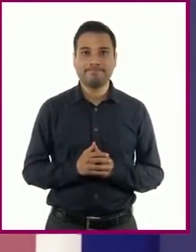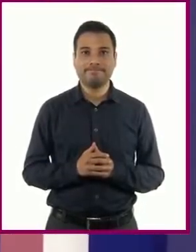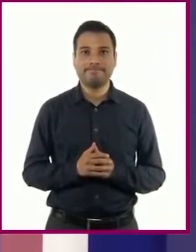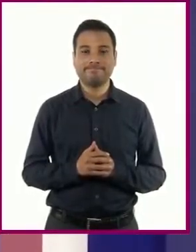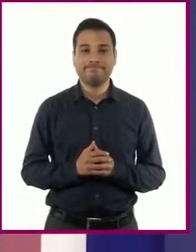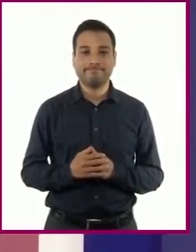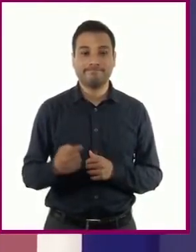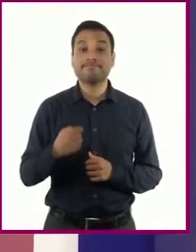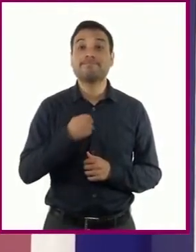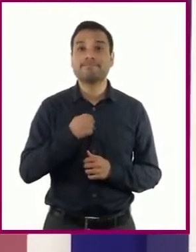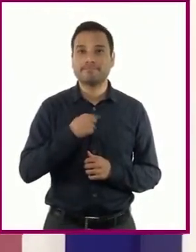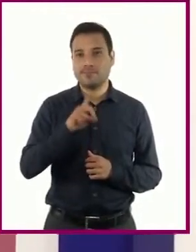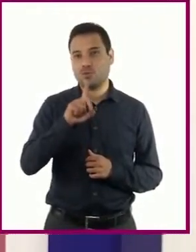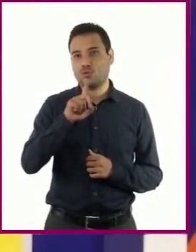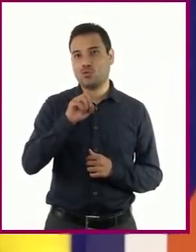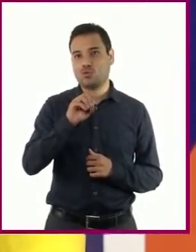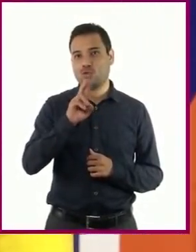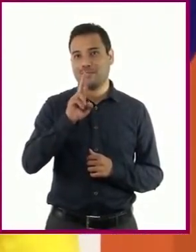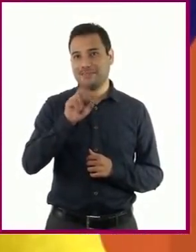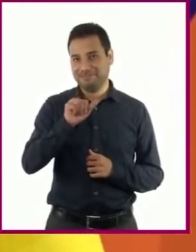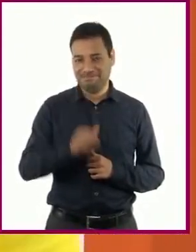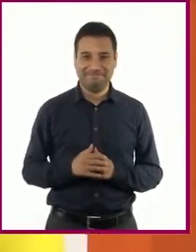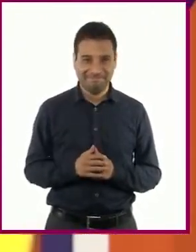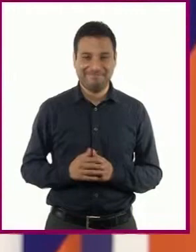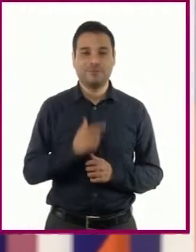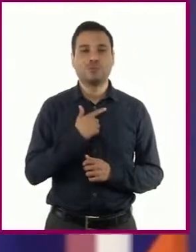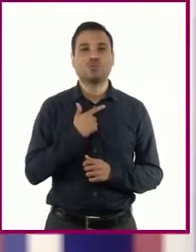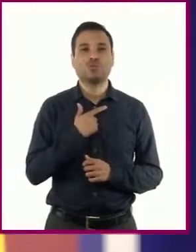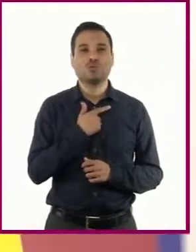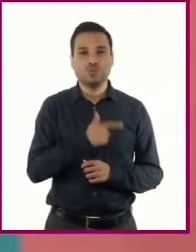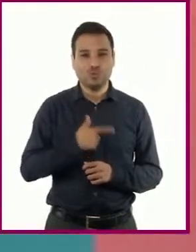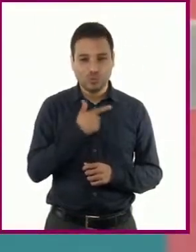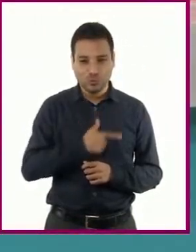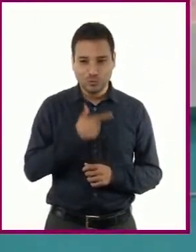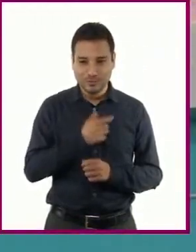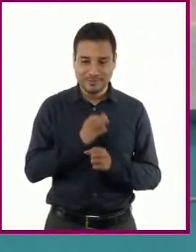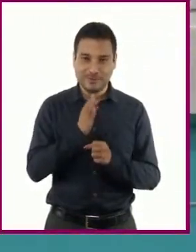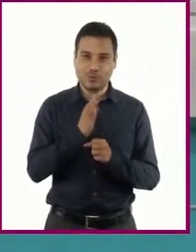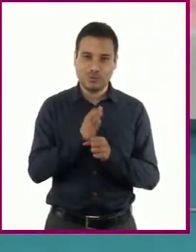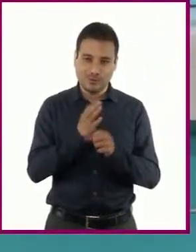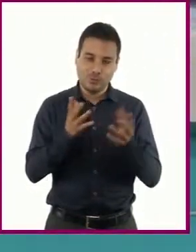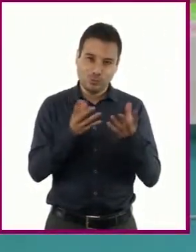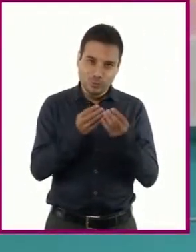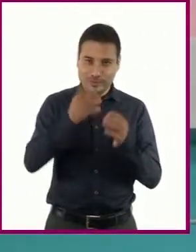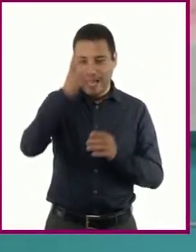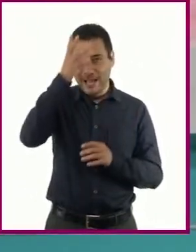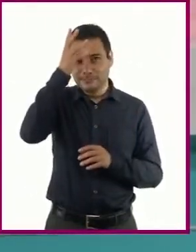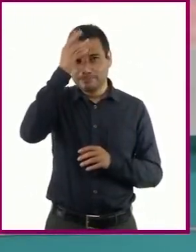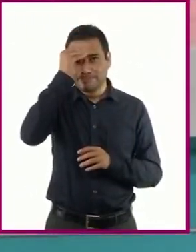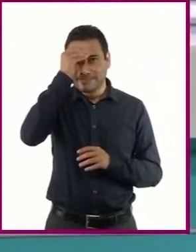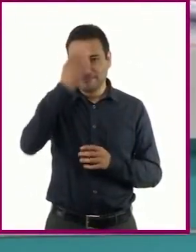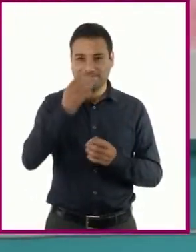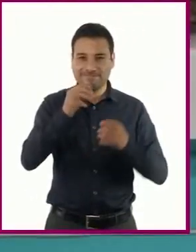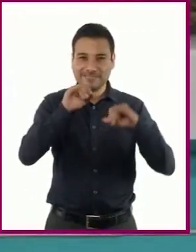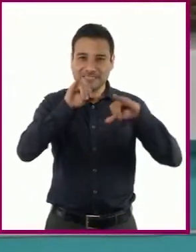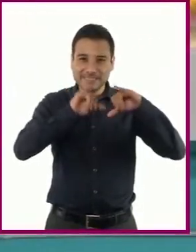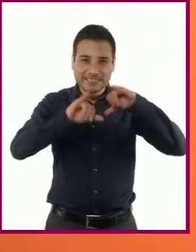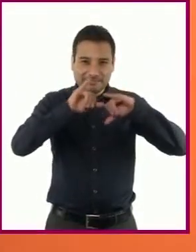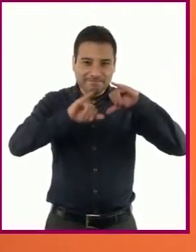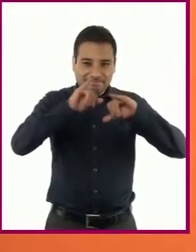Mi nombre es Doraluz Martínez López y es un placer compartir este espacio para aprender del maravilloso mundo de las ciencias.